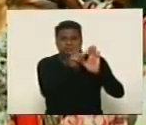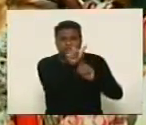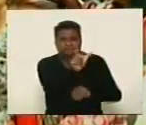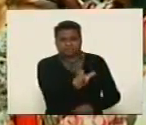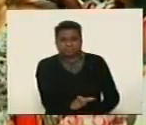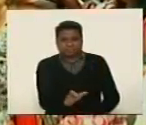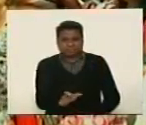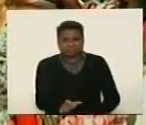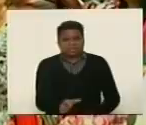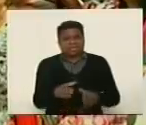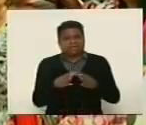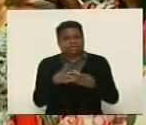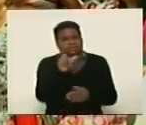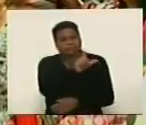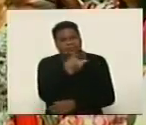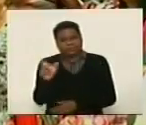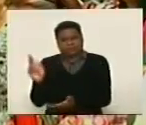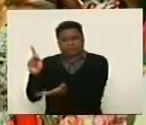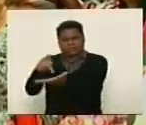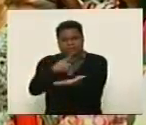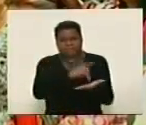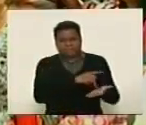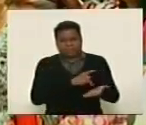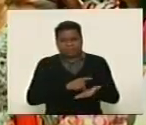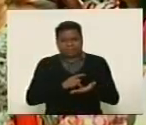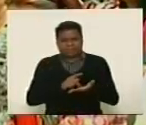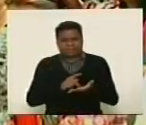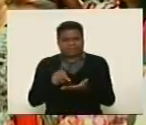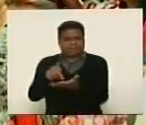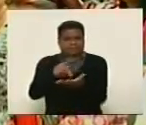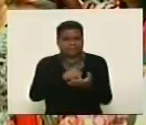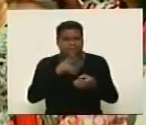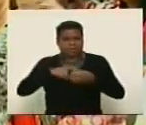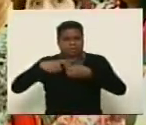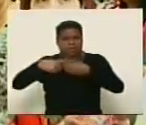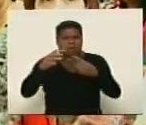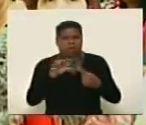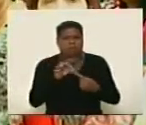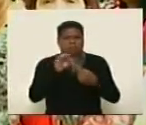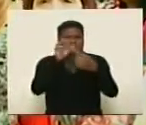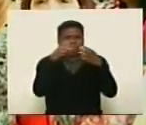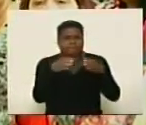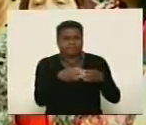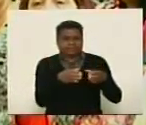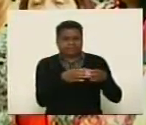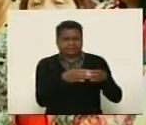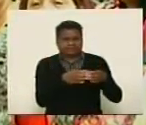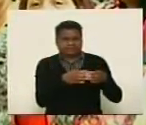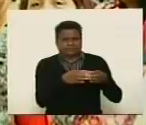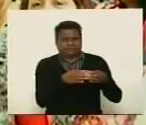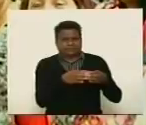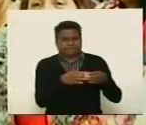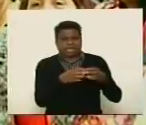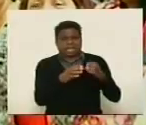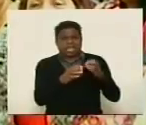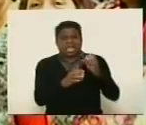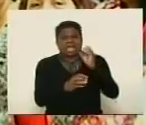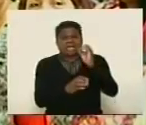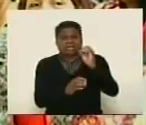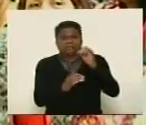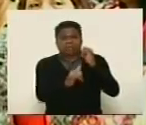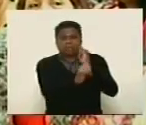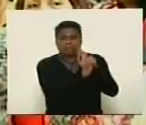intendentes presentes de la criptomoneda que nosotros hoy estamos realizando. Cuando nosotros hablamos